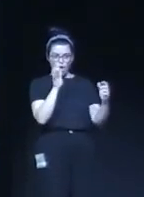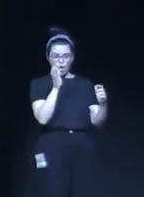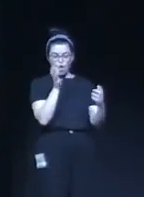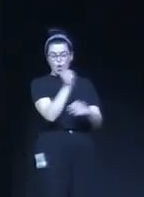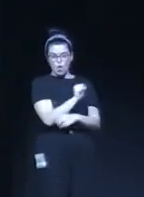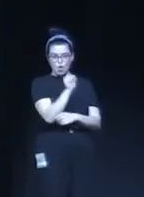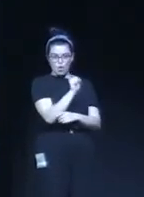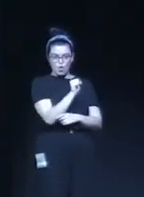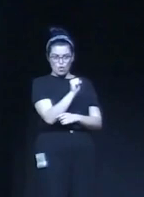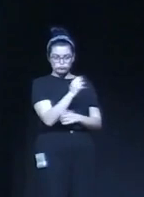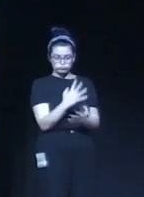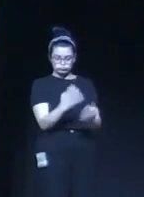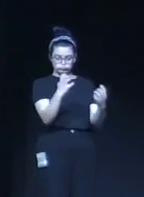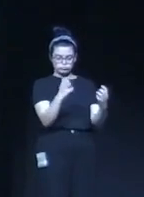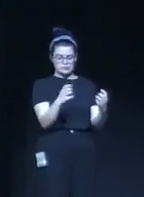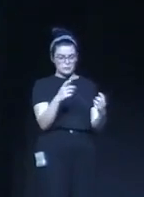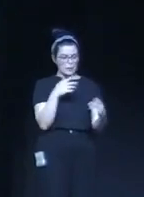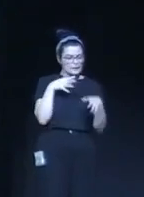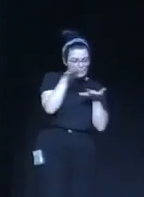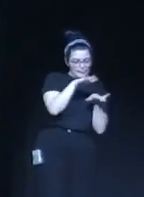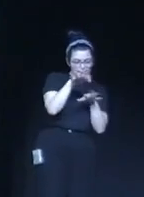del coro dicen,